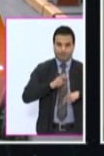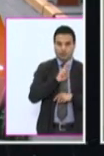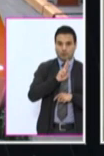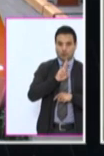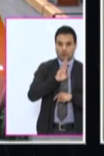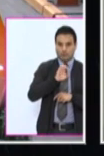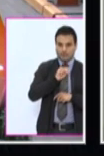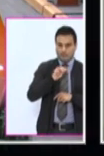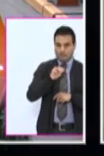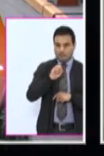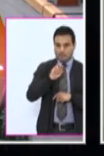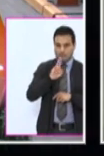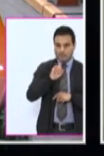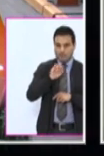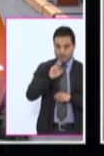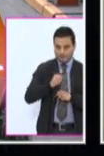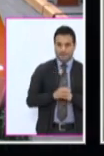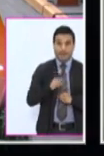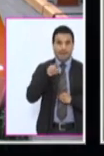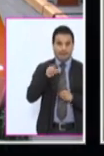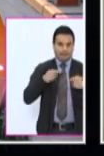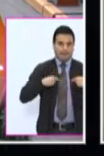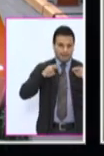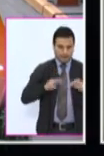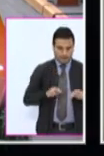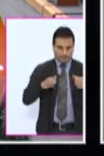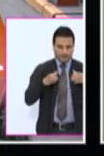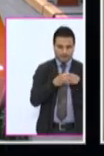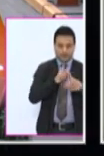de estimación estadística, y por lo tanto,